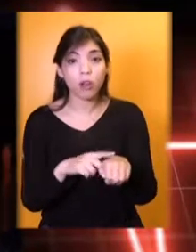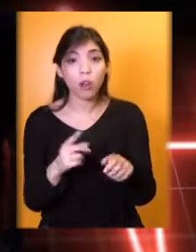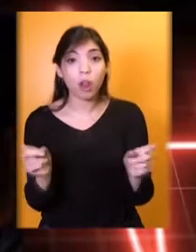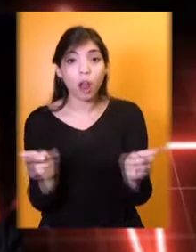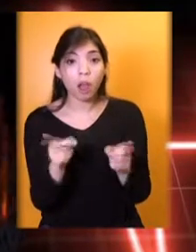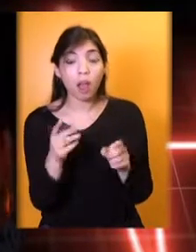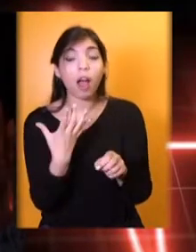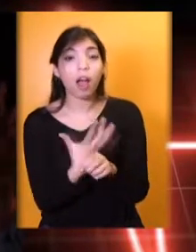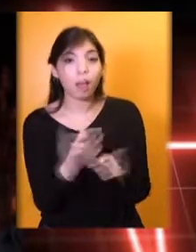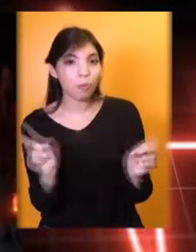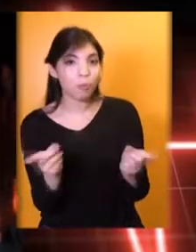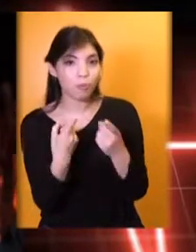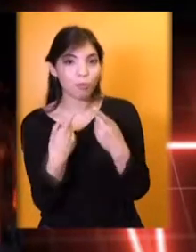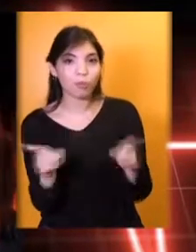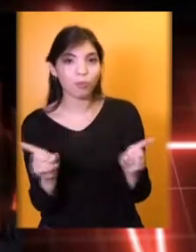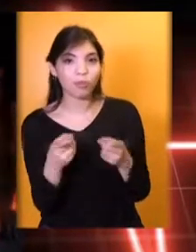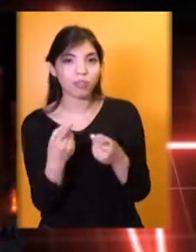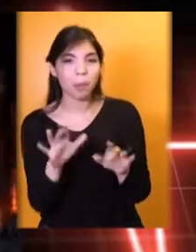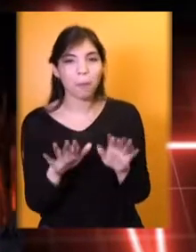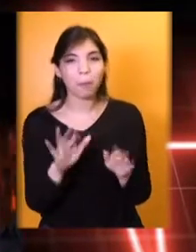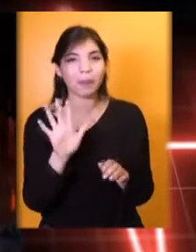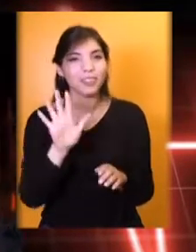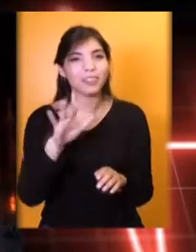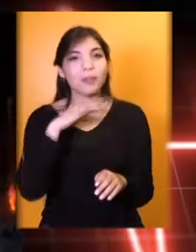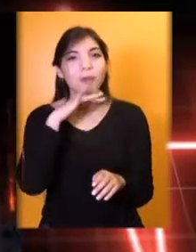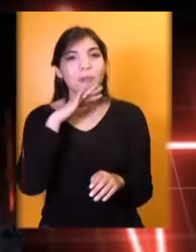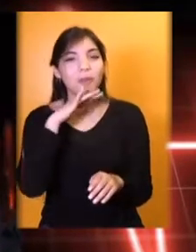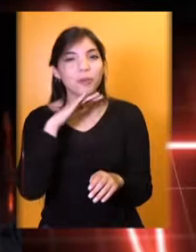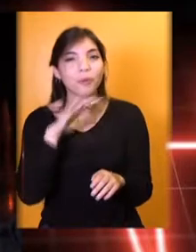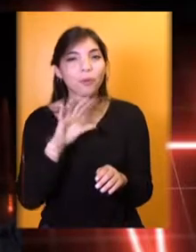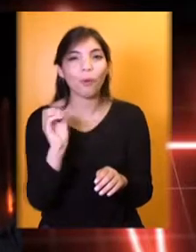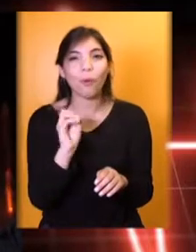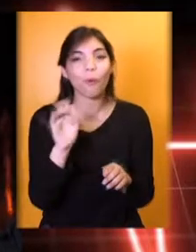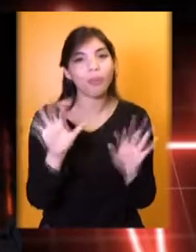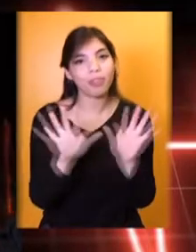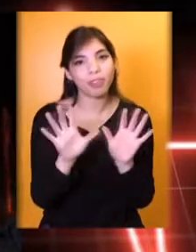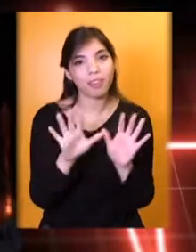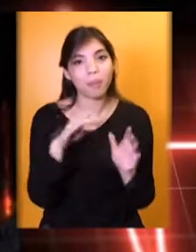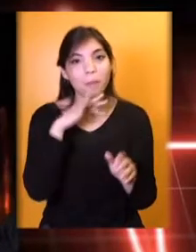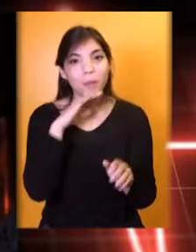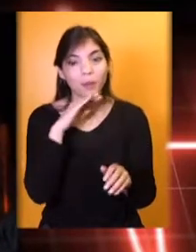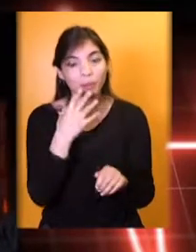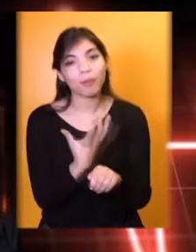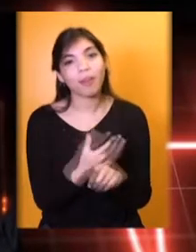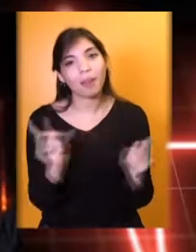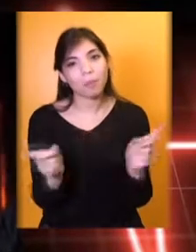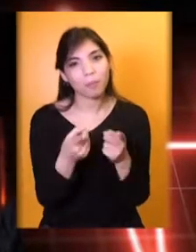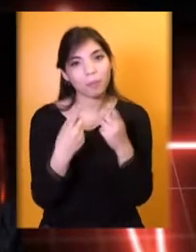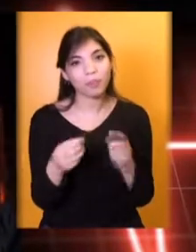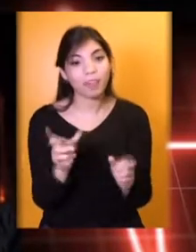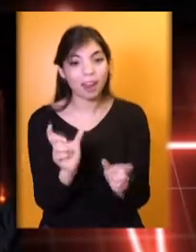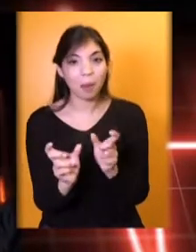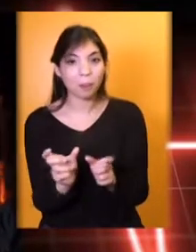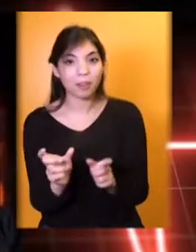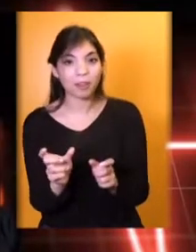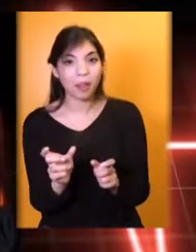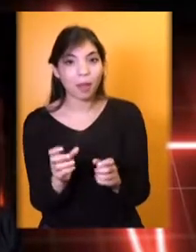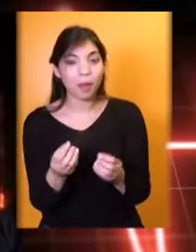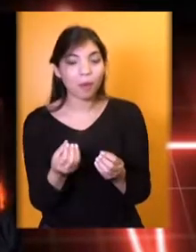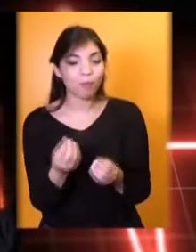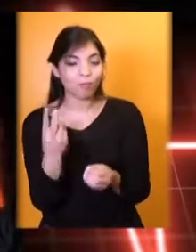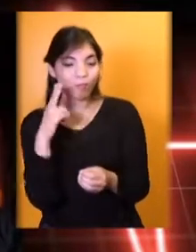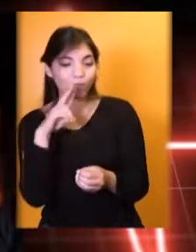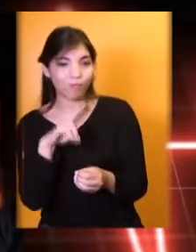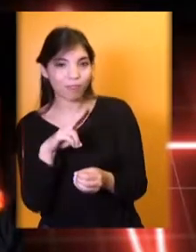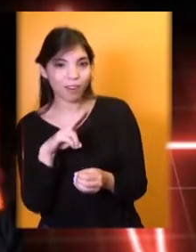musical. El show musical dura aproximadamente 5 minutos, 10 minutos, dependiendo cómo lo quiera hacer la municipalidad, pero la intención es que la gente lo pueda disfrutar a todas